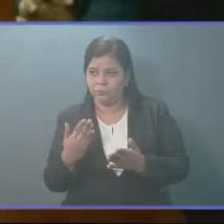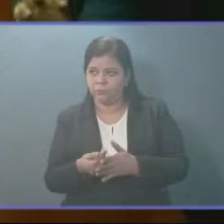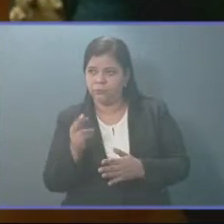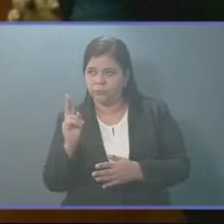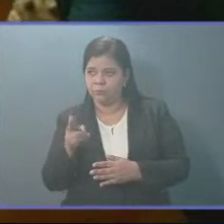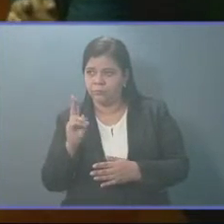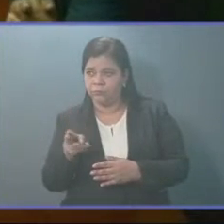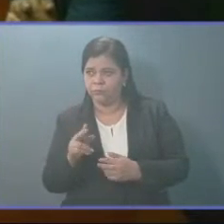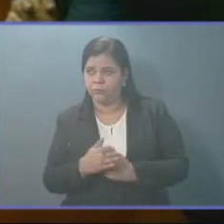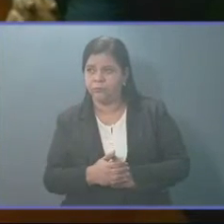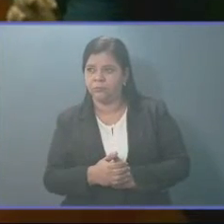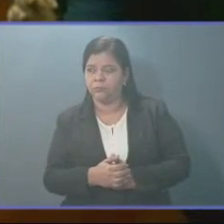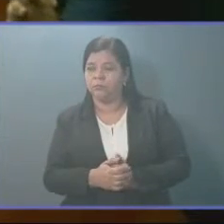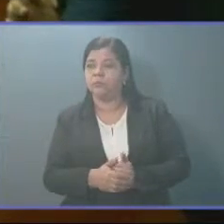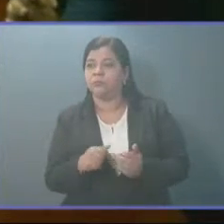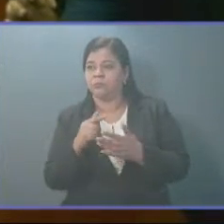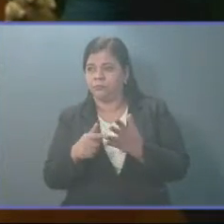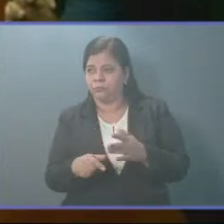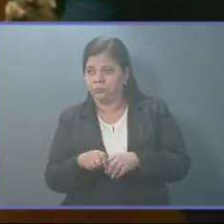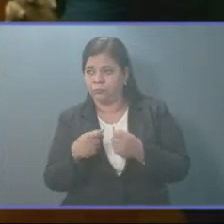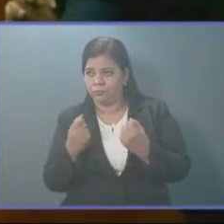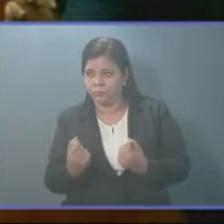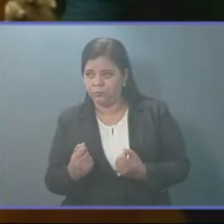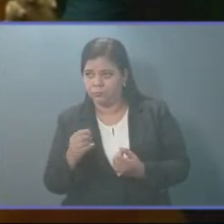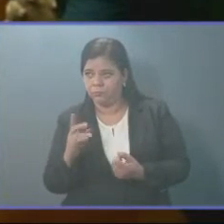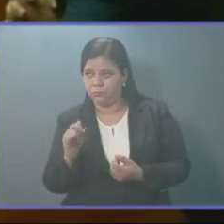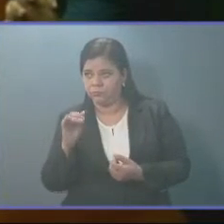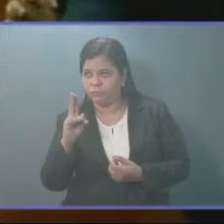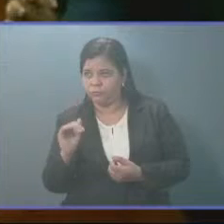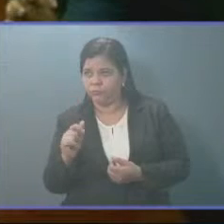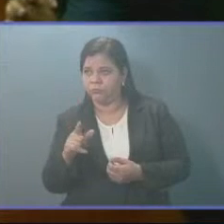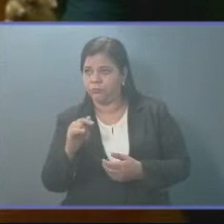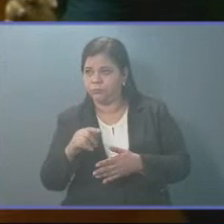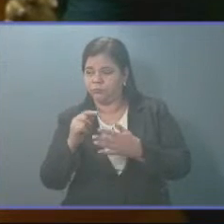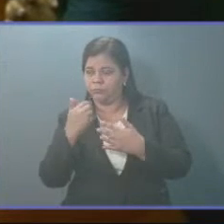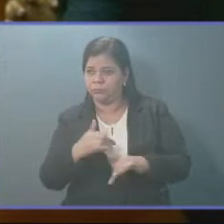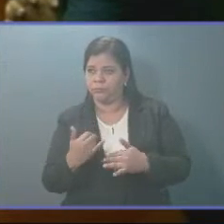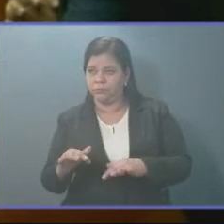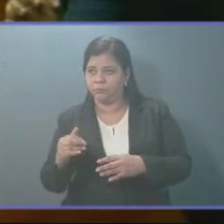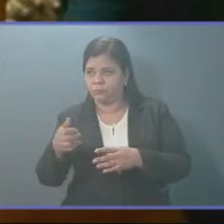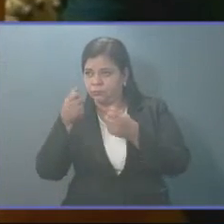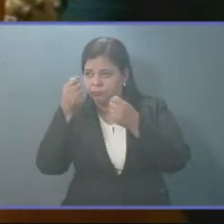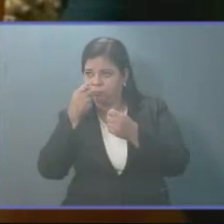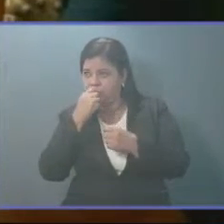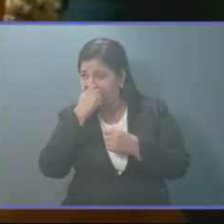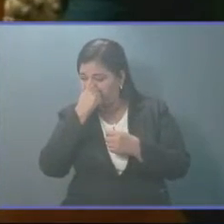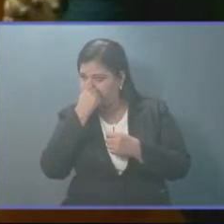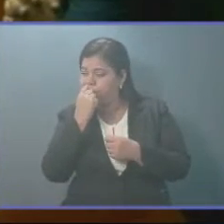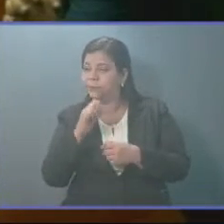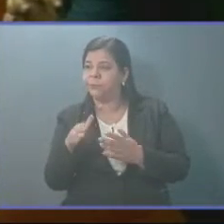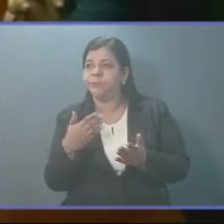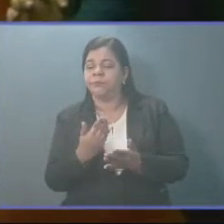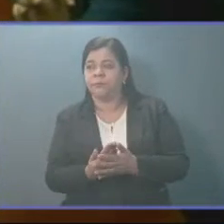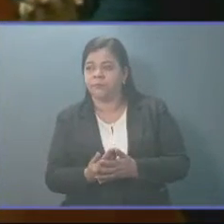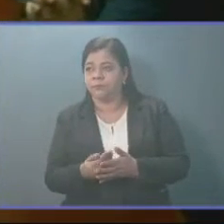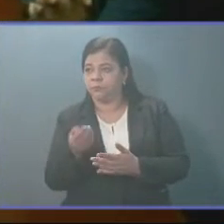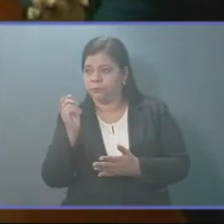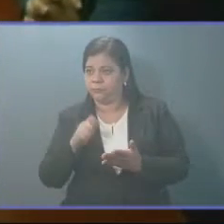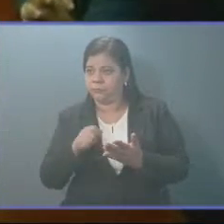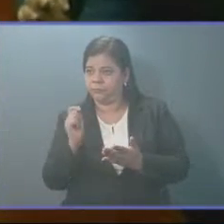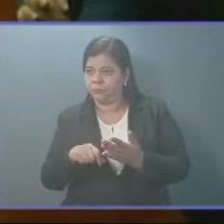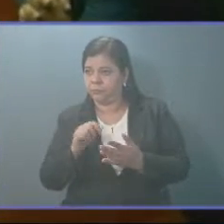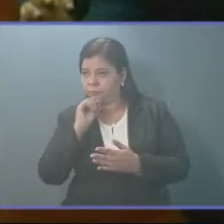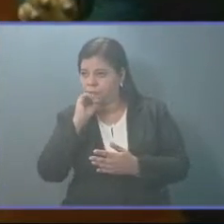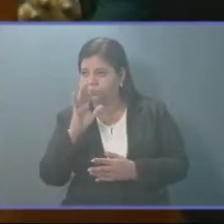que tengan apariencia de delitos o faltas que pudieran dar lugar a una acción penal que involucre a cualquiera de las partes. Cuando el juez advierta la